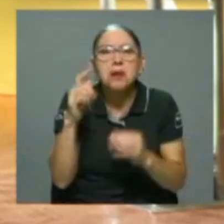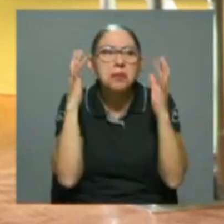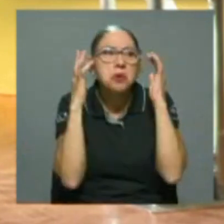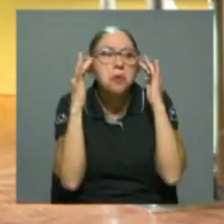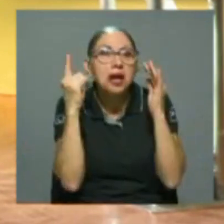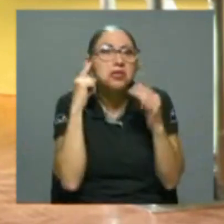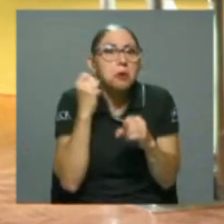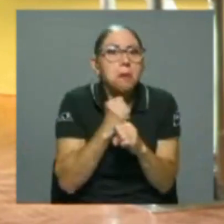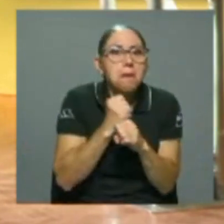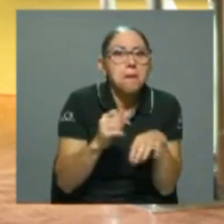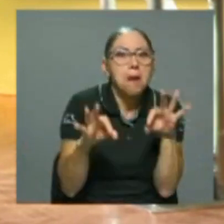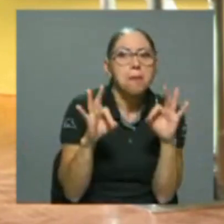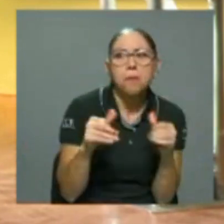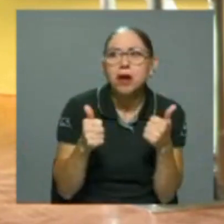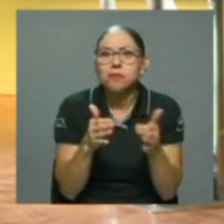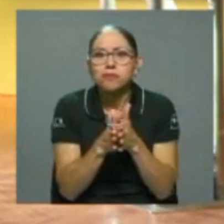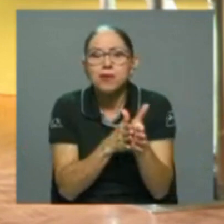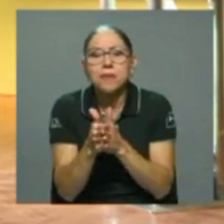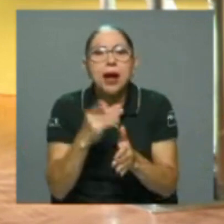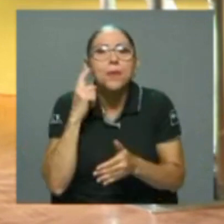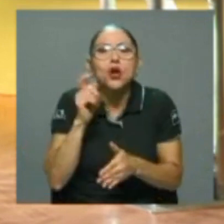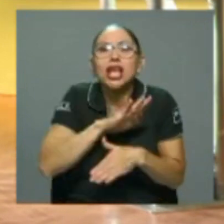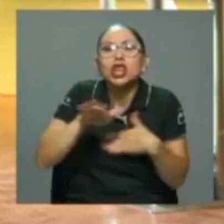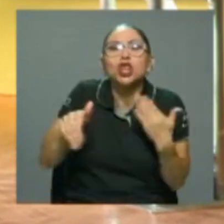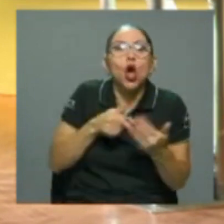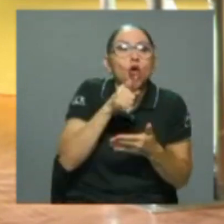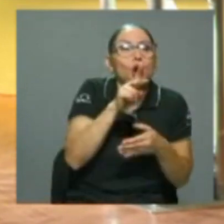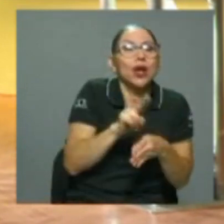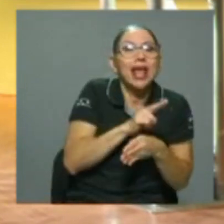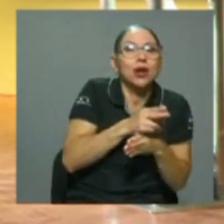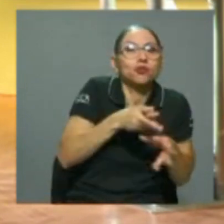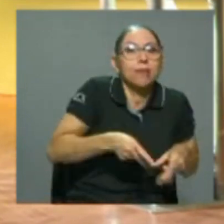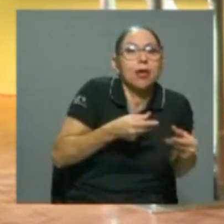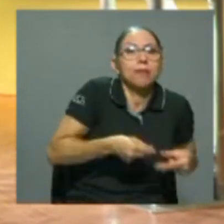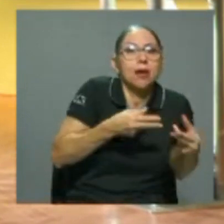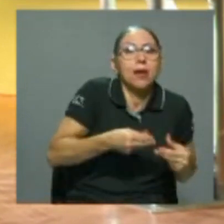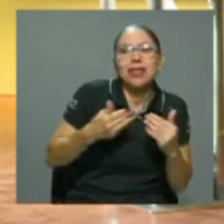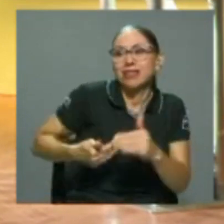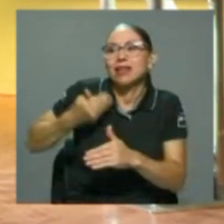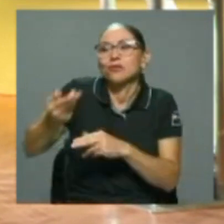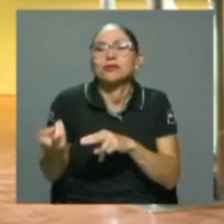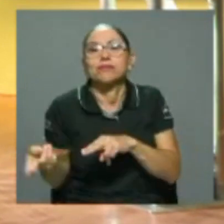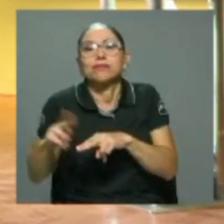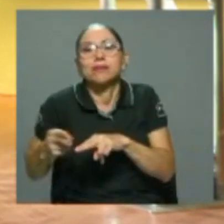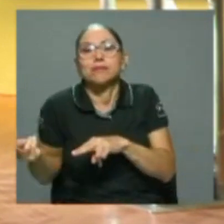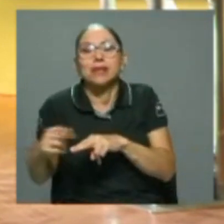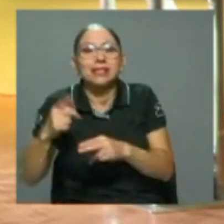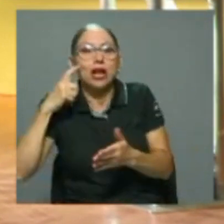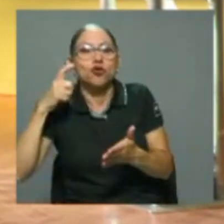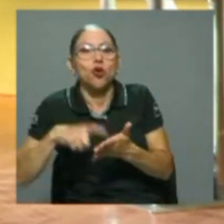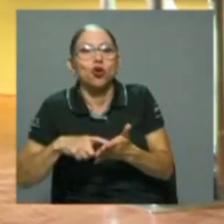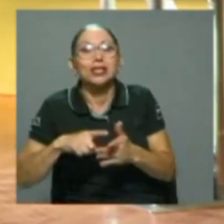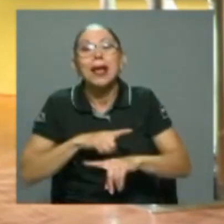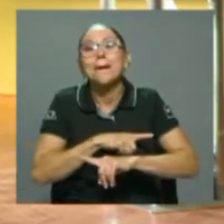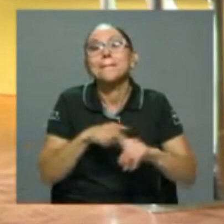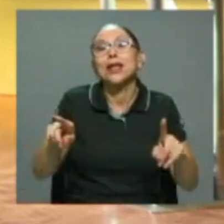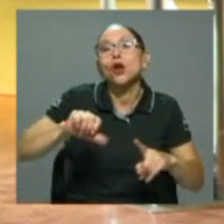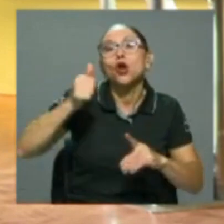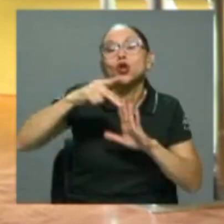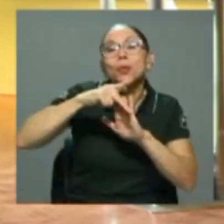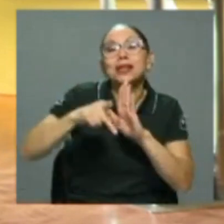todos los costos se los van a reconocer. Pero el otro principio es aún peor, es el principio de